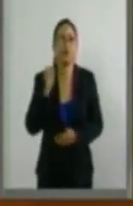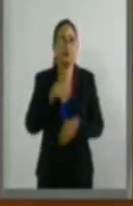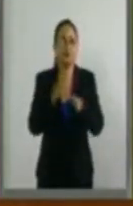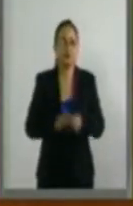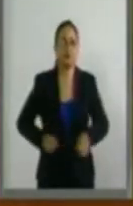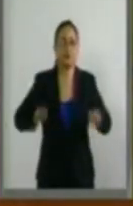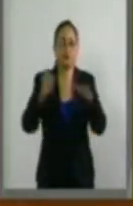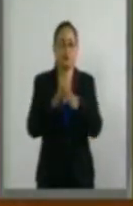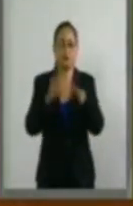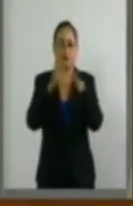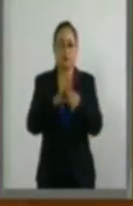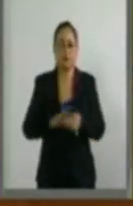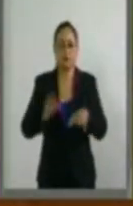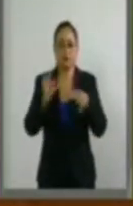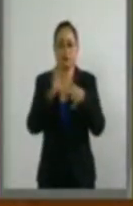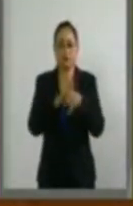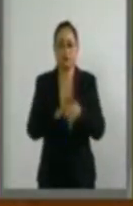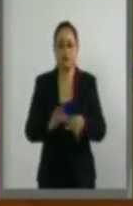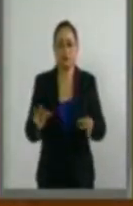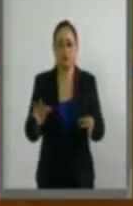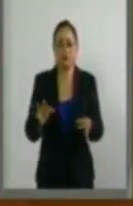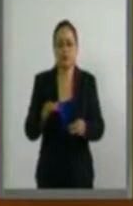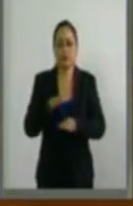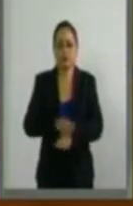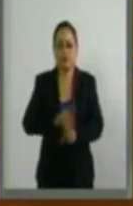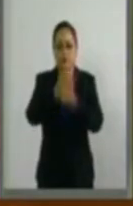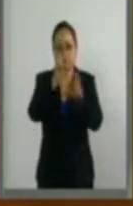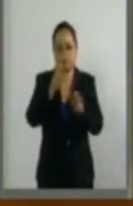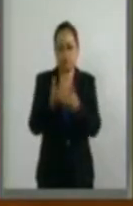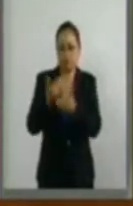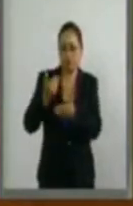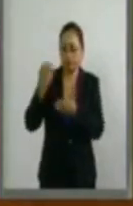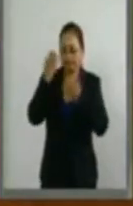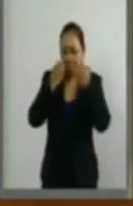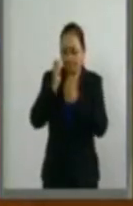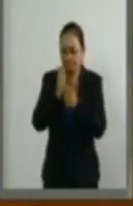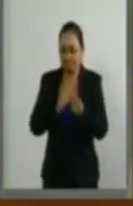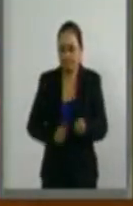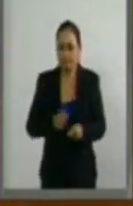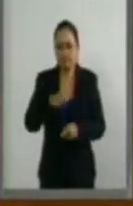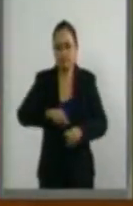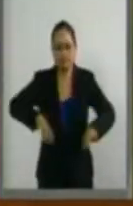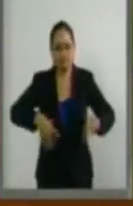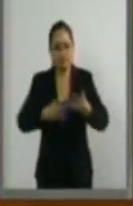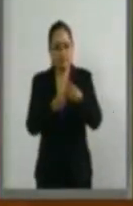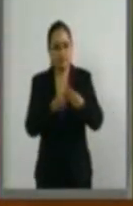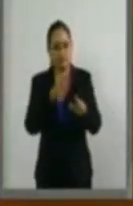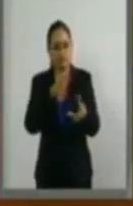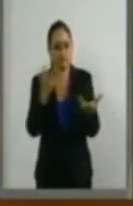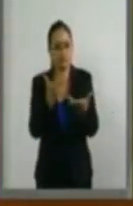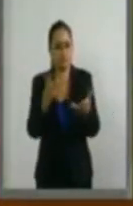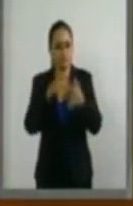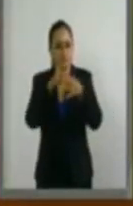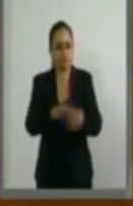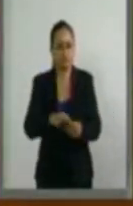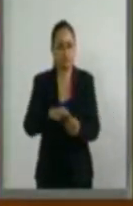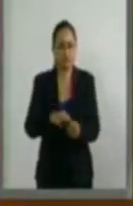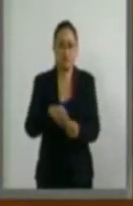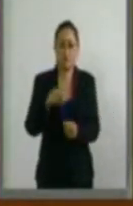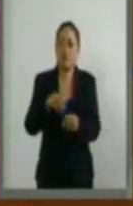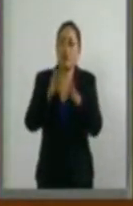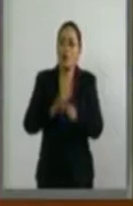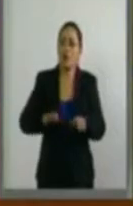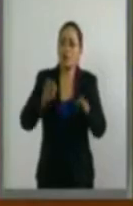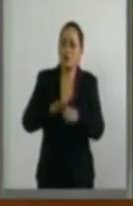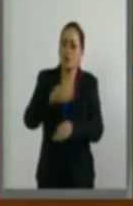destacar que en los temas analizados en este trabajo en conferencia, siempre se tuvo